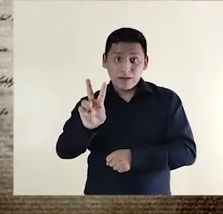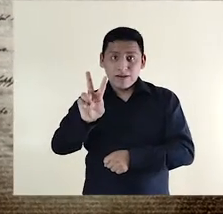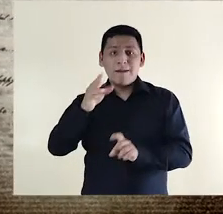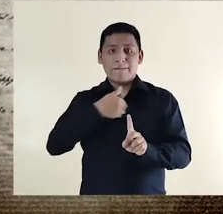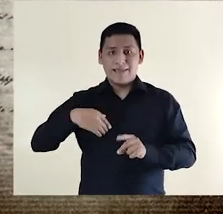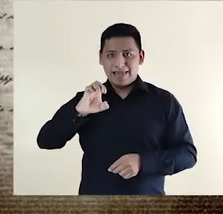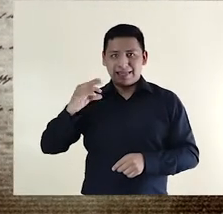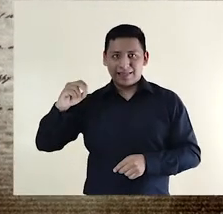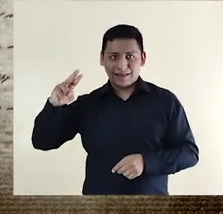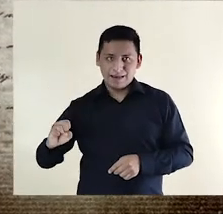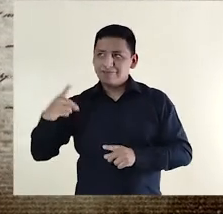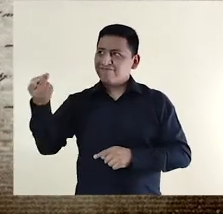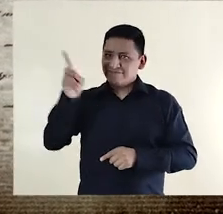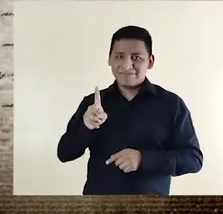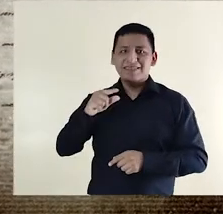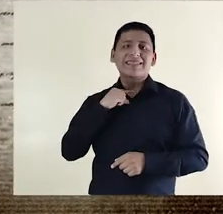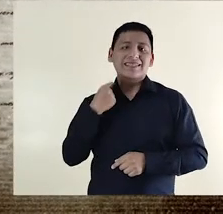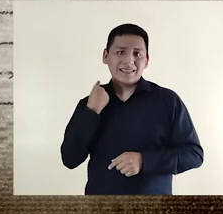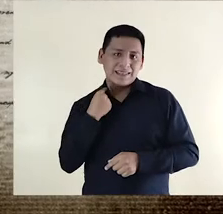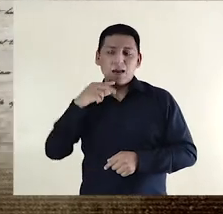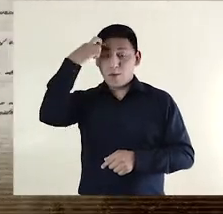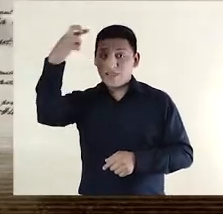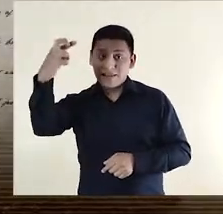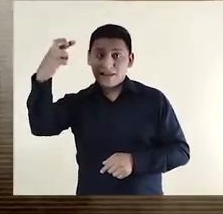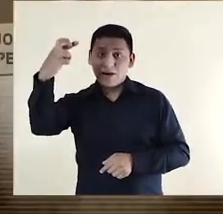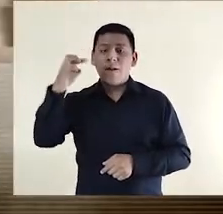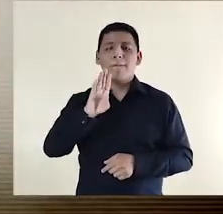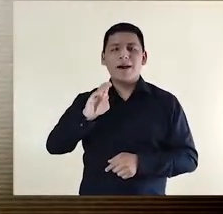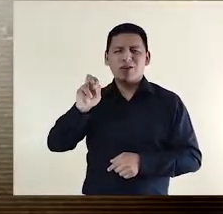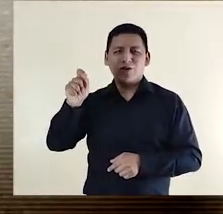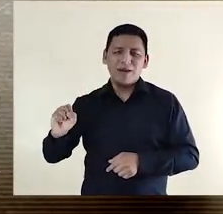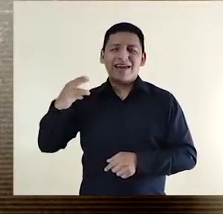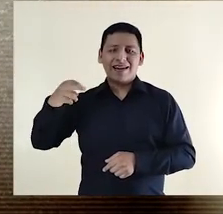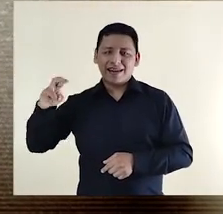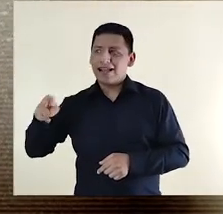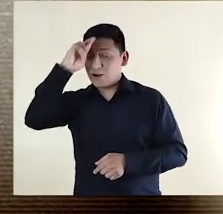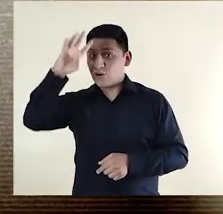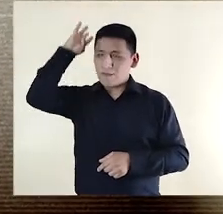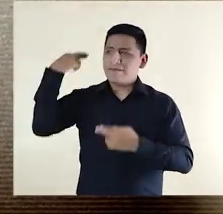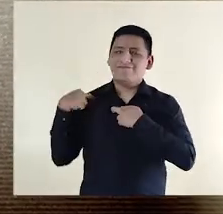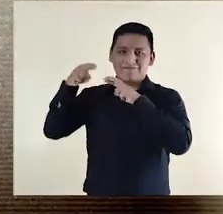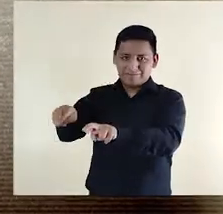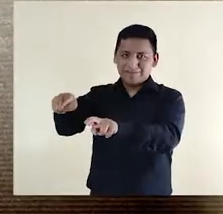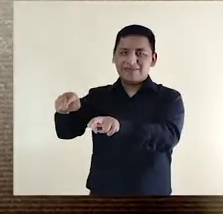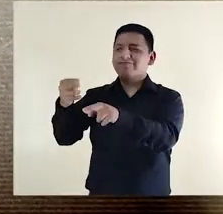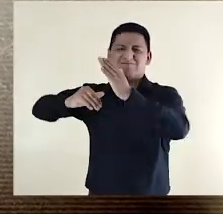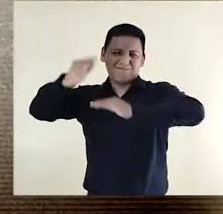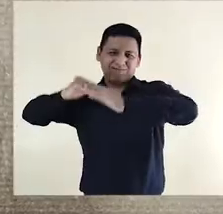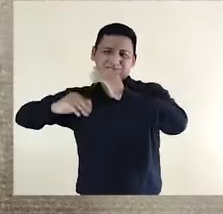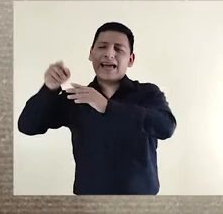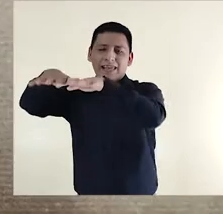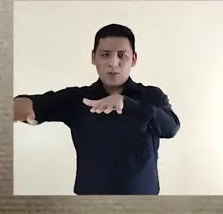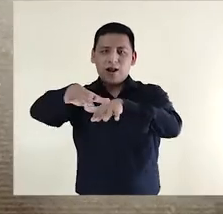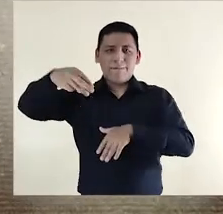el presidente Echenique, aprovechando la estadía del sacerdote y político Bartolomé Herrera en Roma, le encarga que comisione la obra